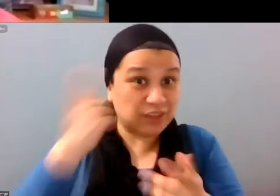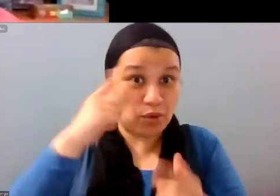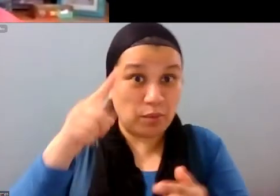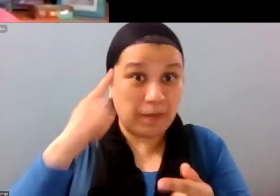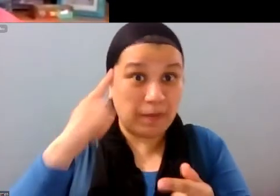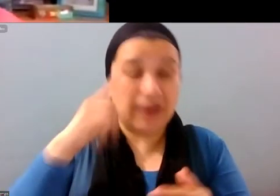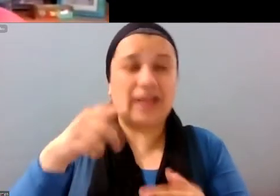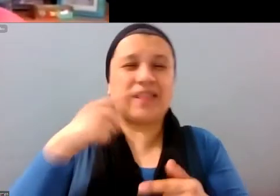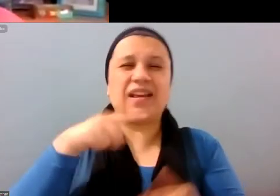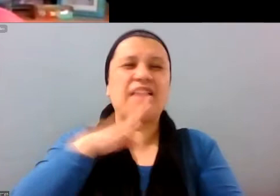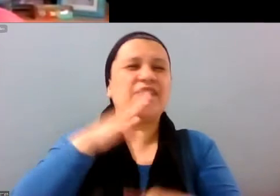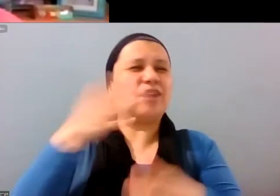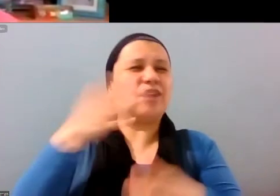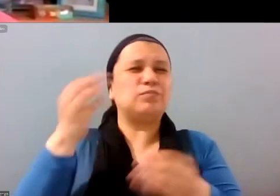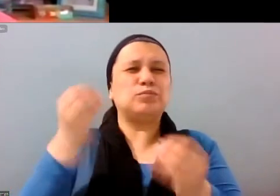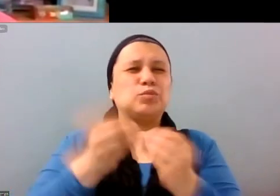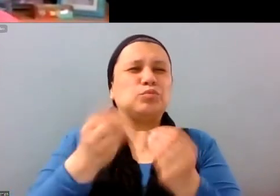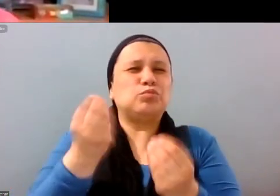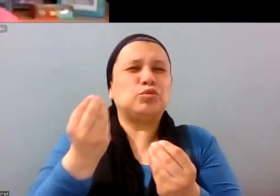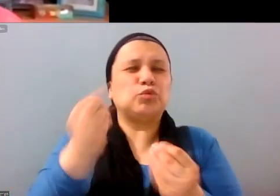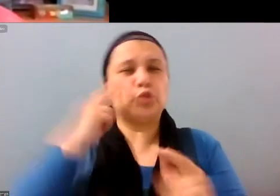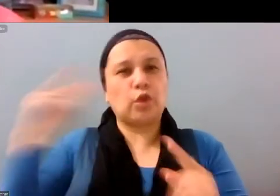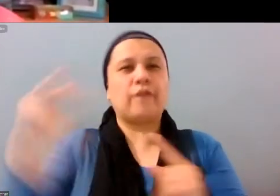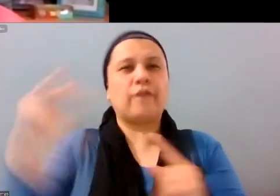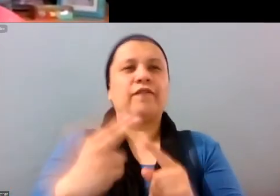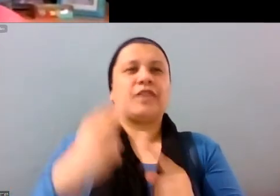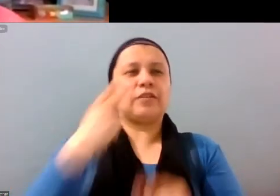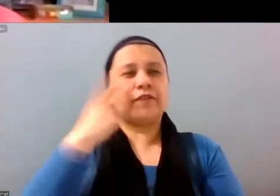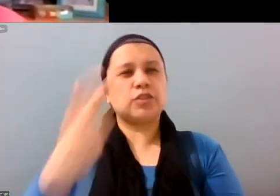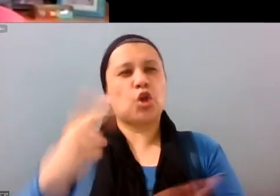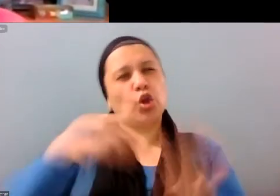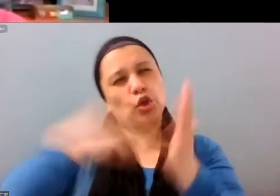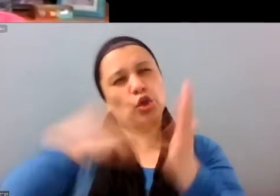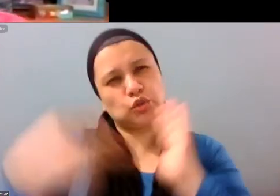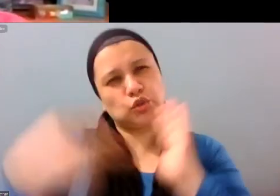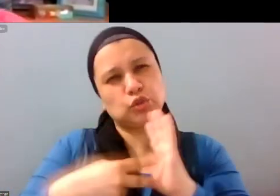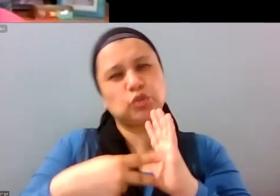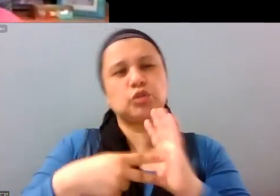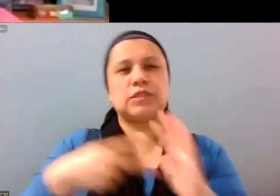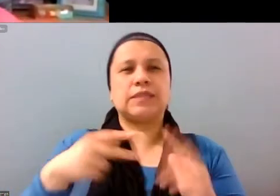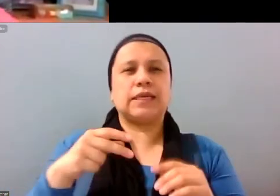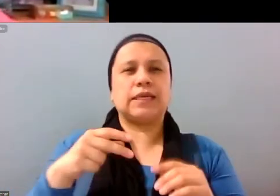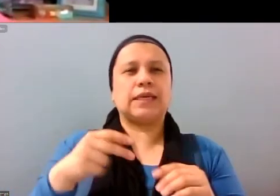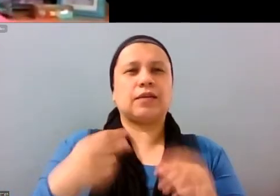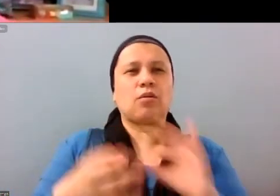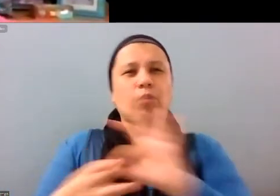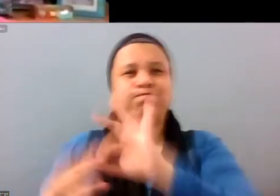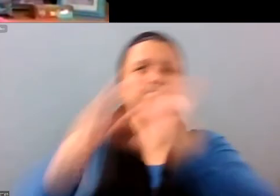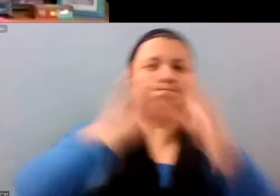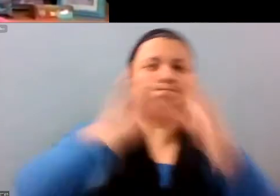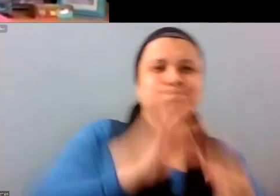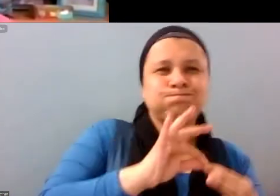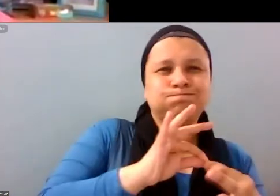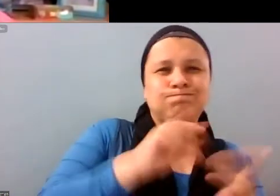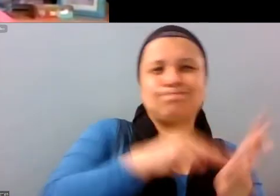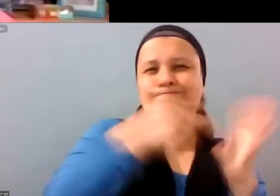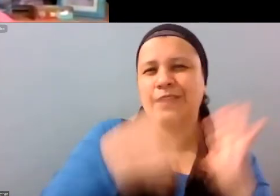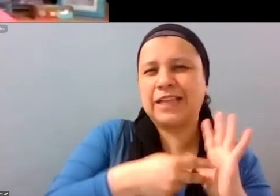sobre las visiones las concepciones las interpretaciones que se hace sobre la educación a distancia